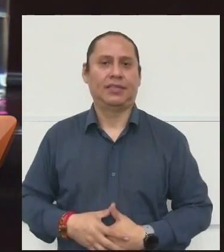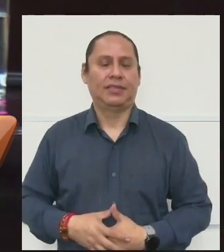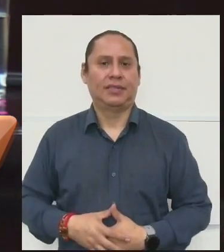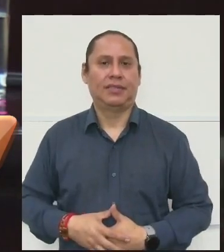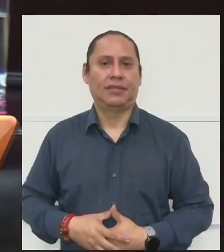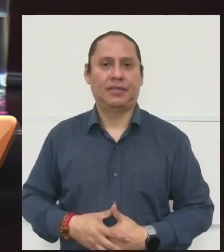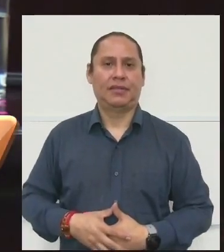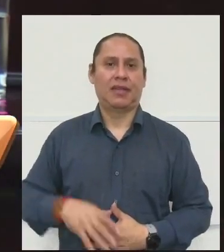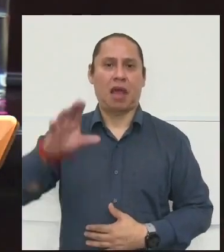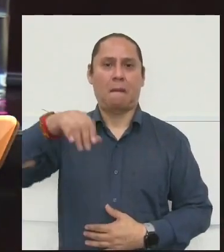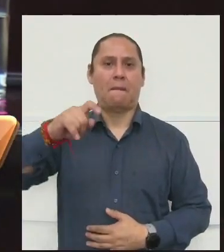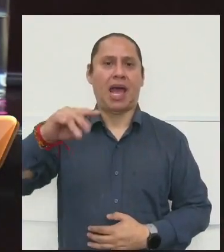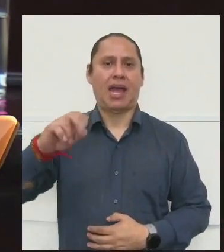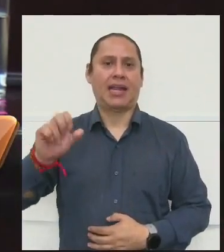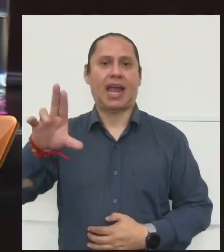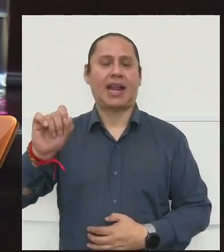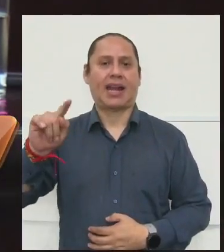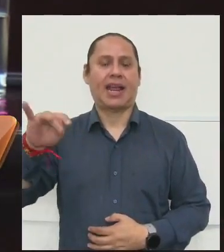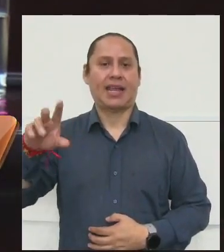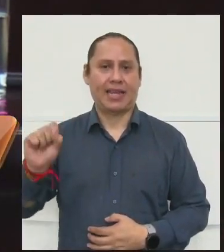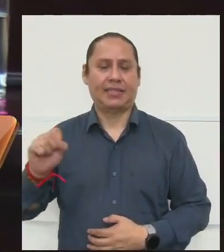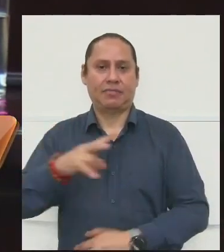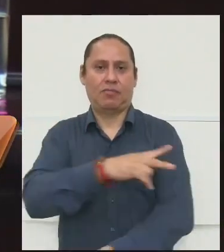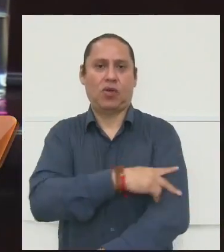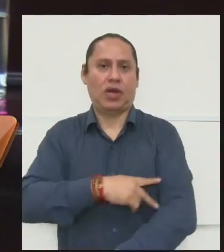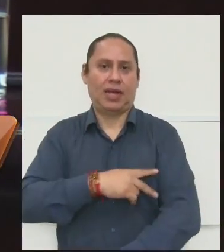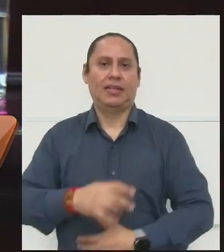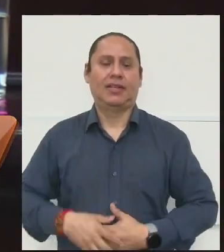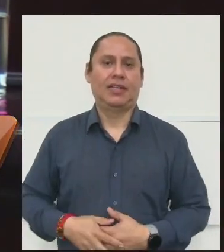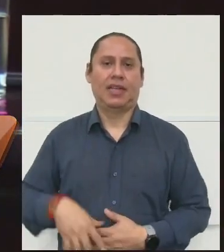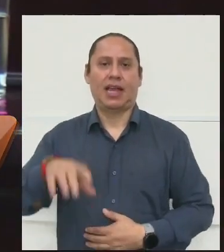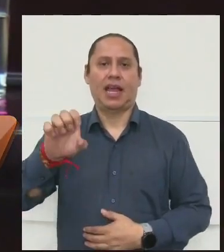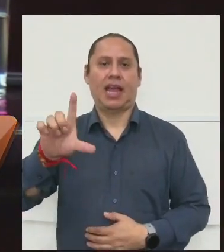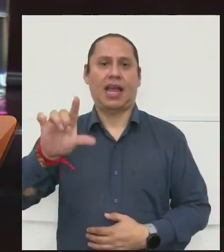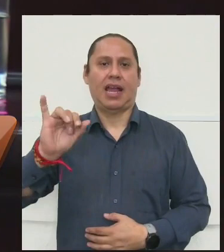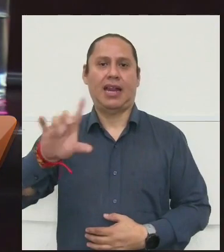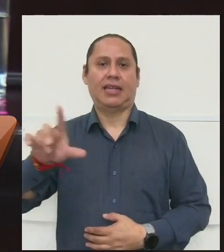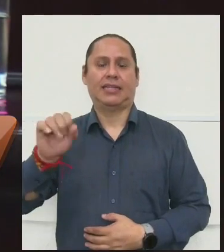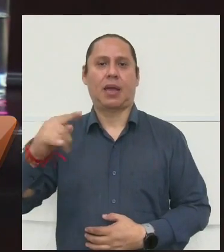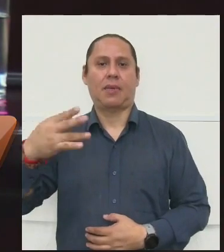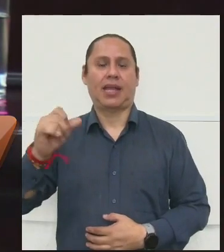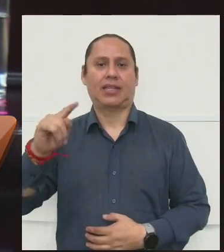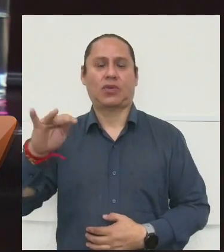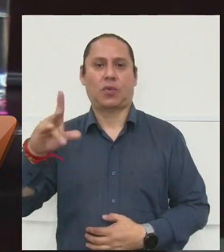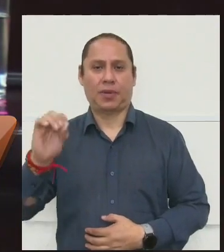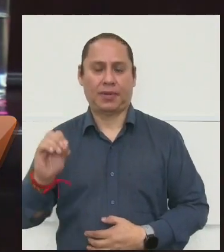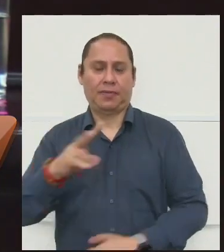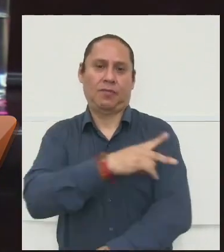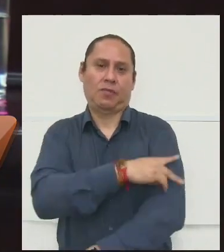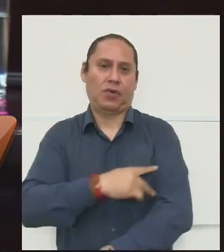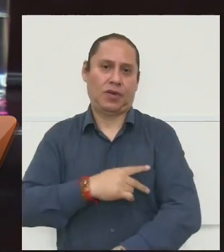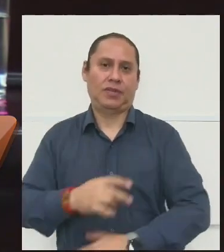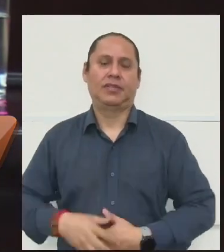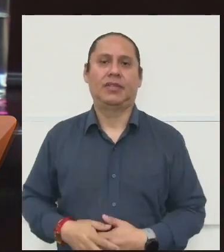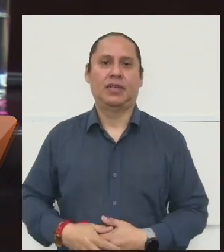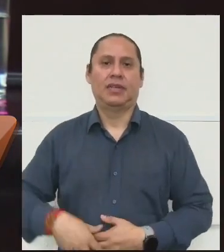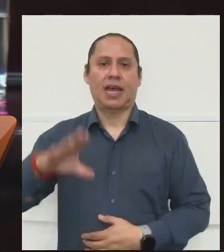diputada María Reyes Diego Gómez vocal diputada elabe escovedo Morales vocal